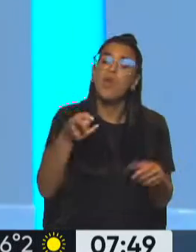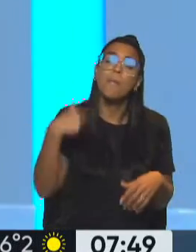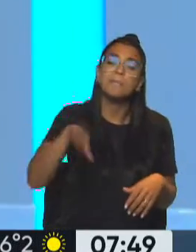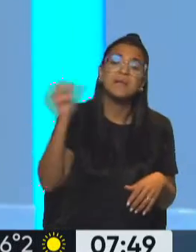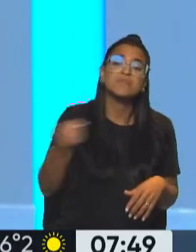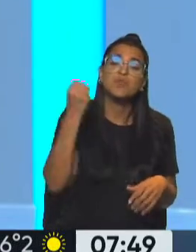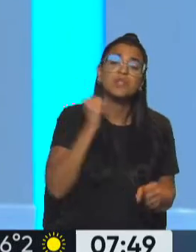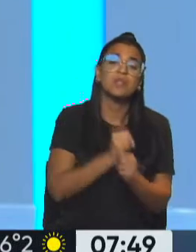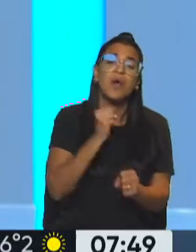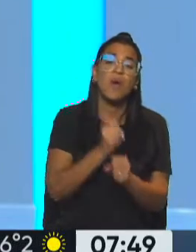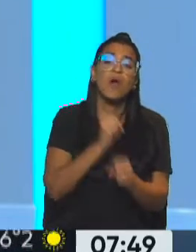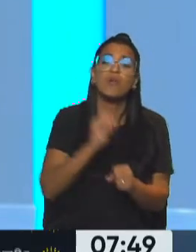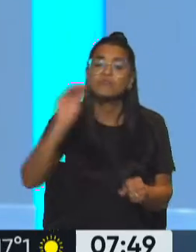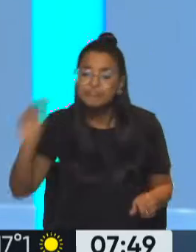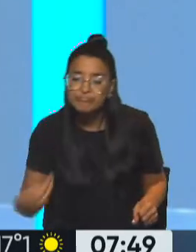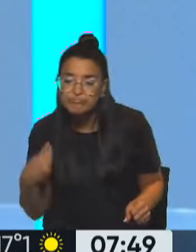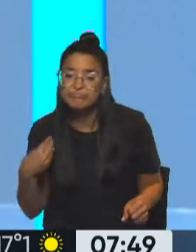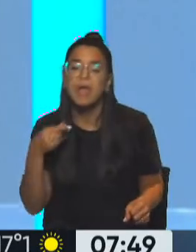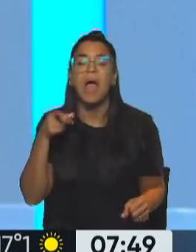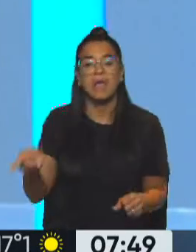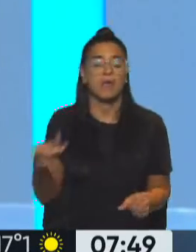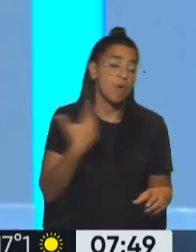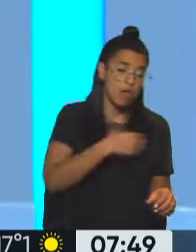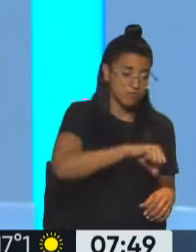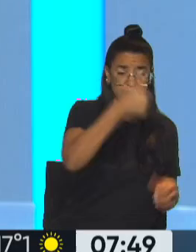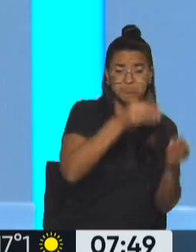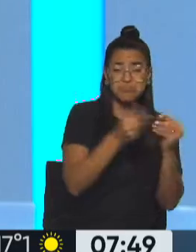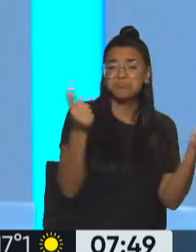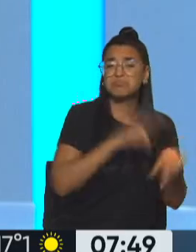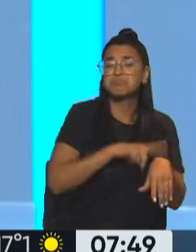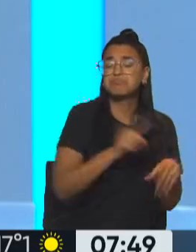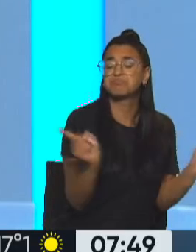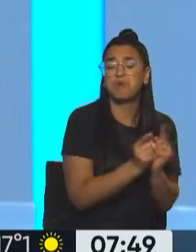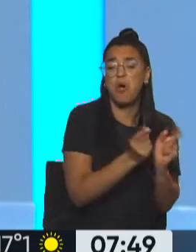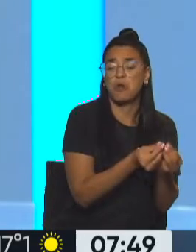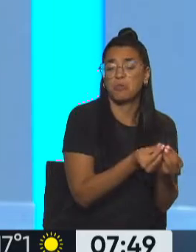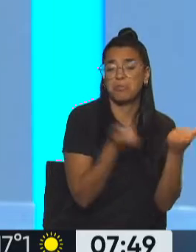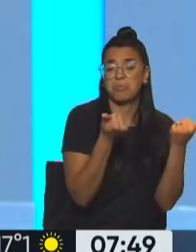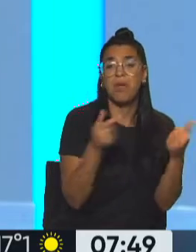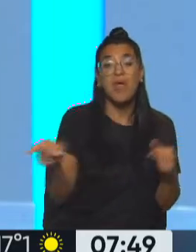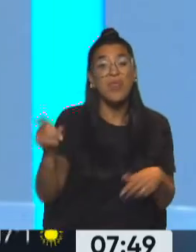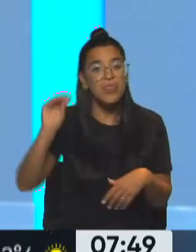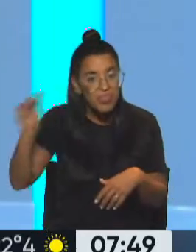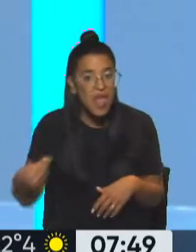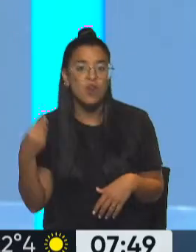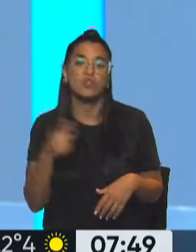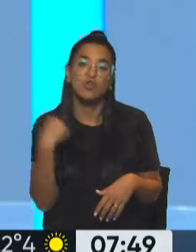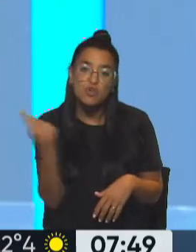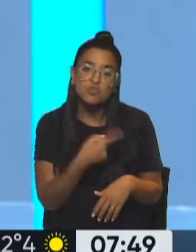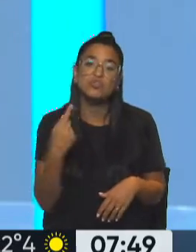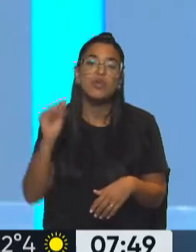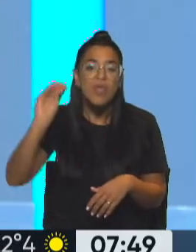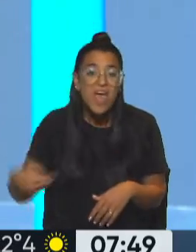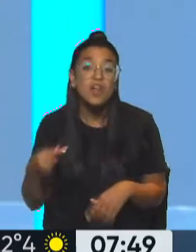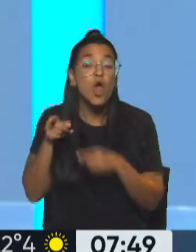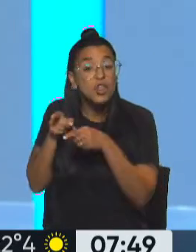importante es trabajar con la derrota, no con el triunfo. claro. Ahí va. El triunfo es efímero, dura muy poquito tiempo y la derrota, nosotros con la